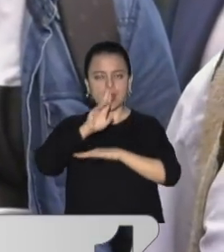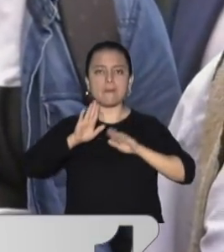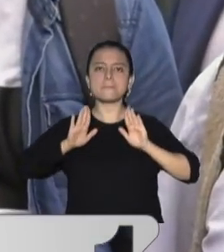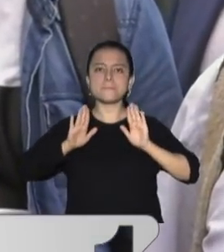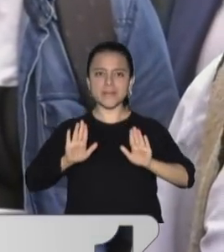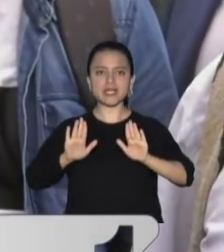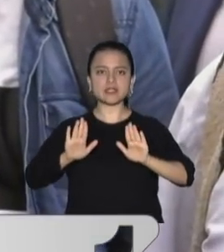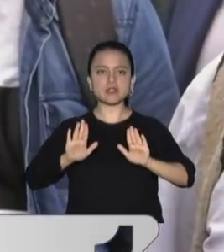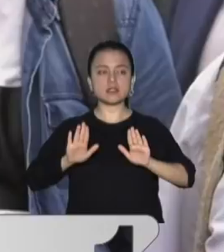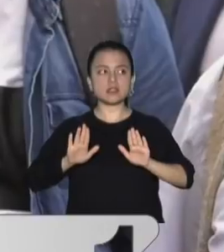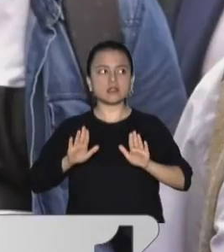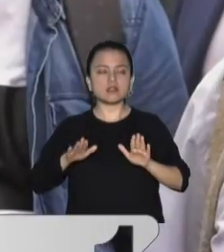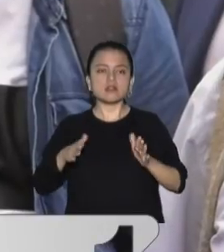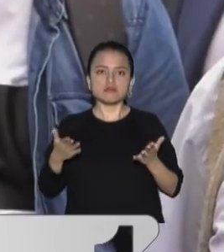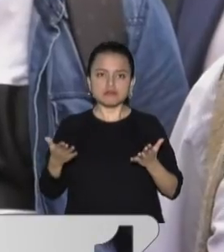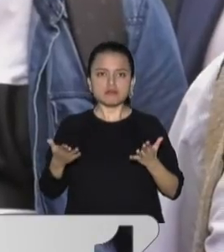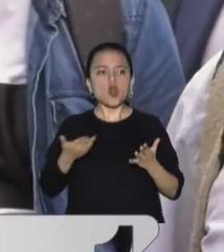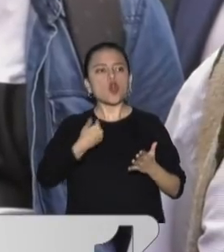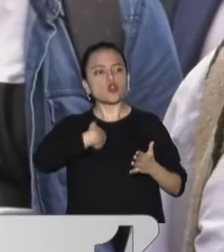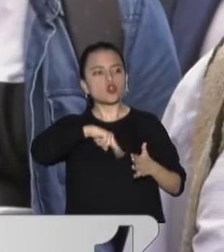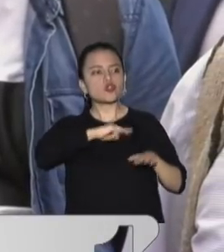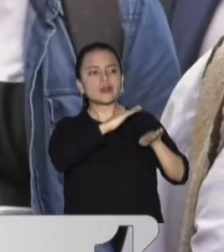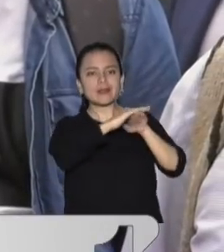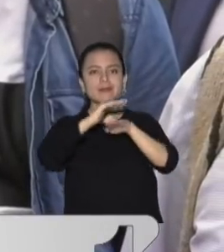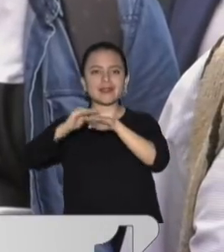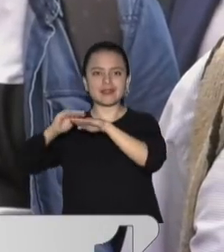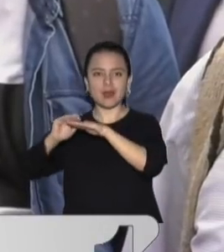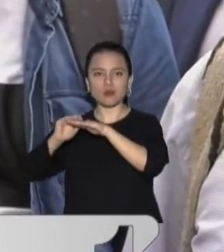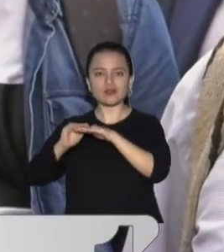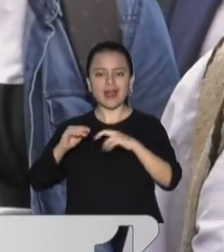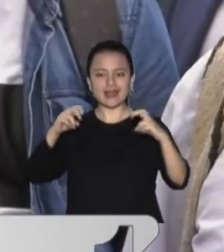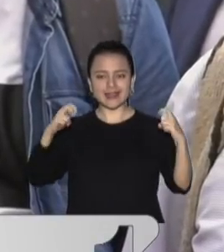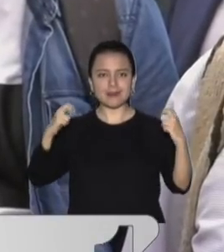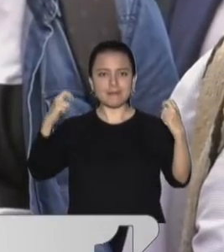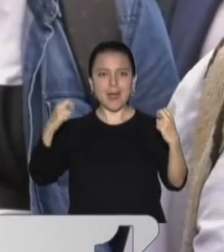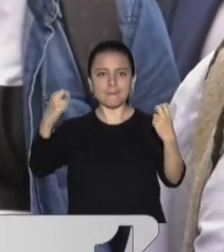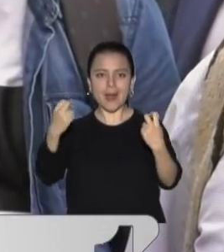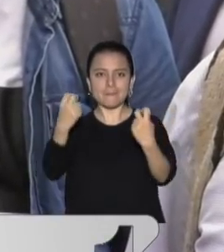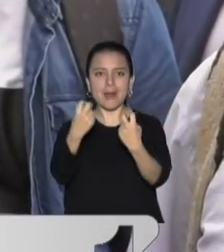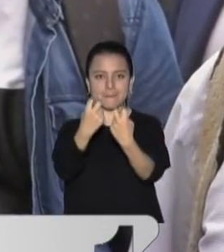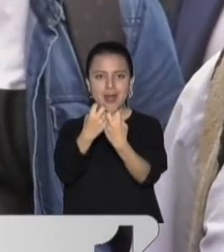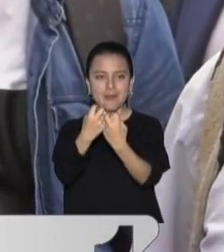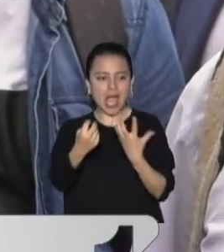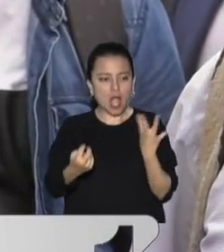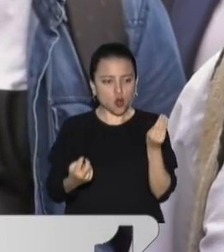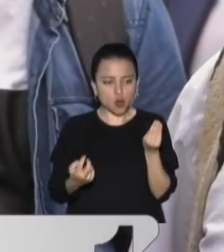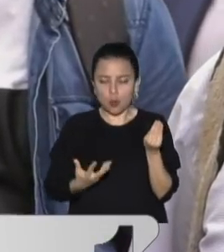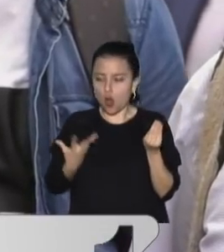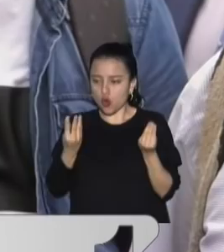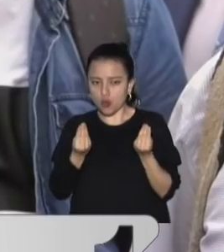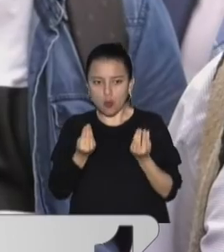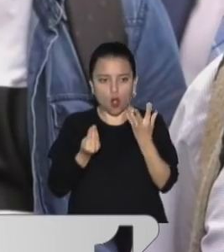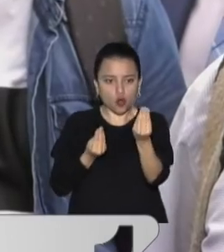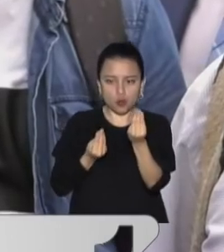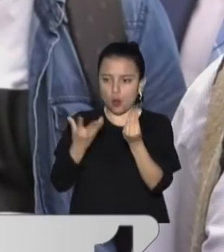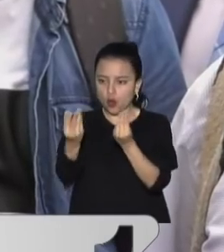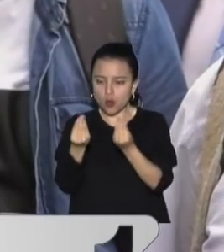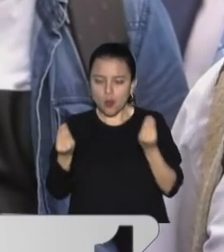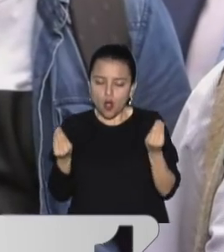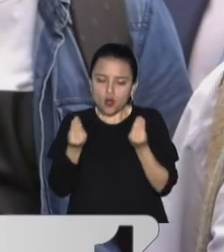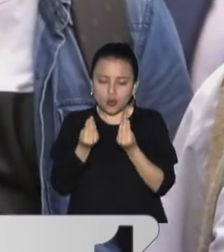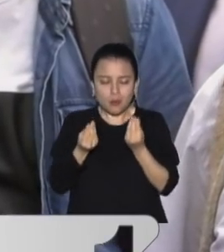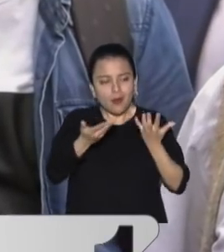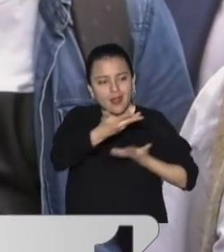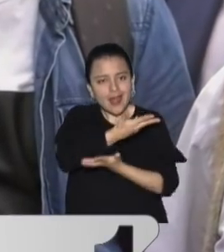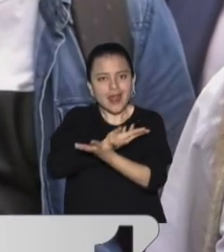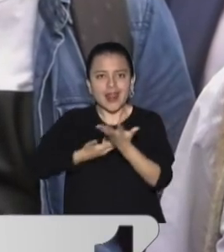tener asiento en el Comité de Paro. Tenemos un criterio de que los nuevos sectores que se vienen vinculando tendrán cabida en el